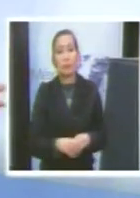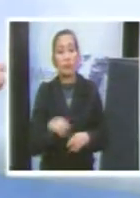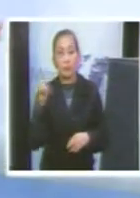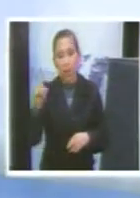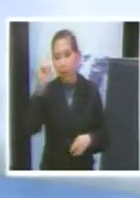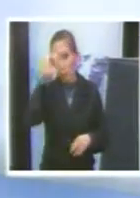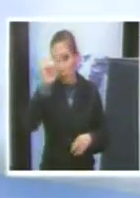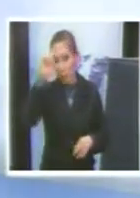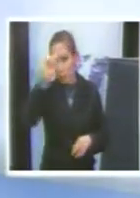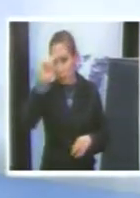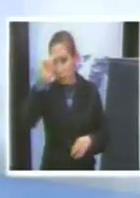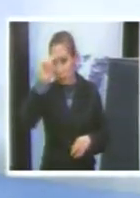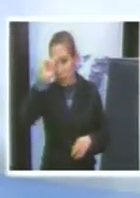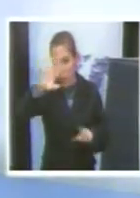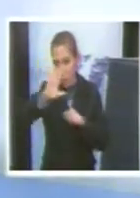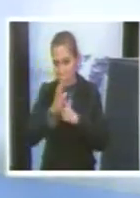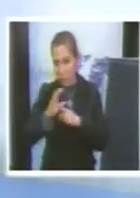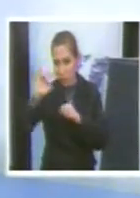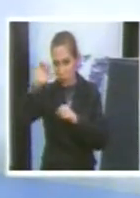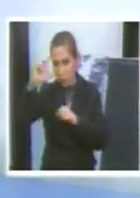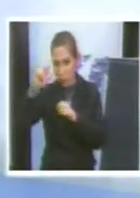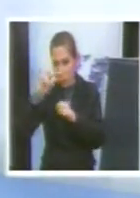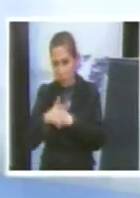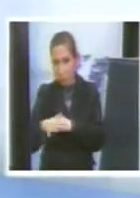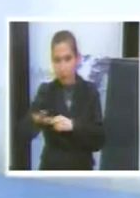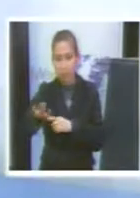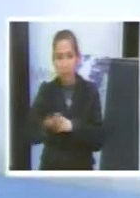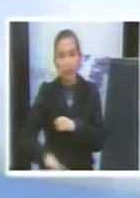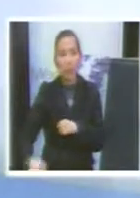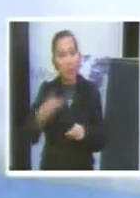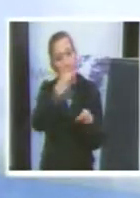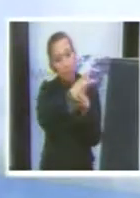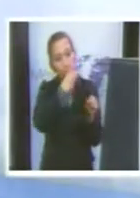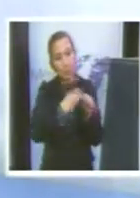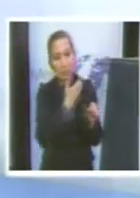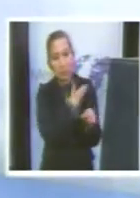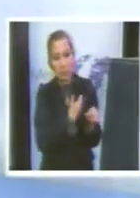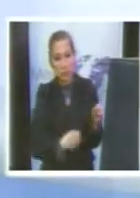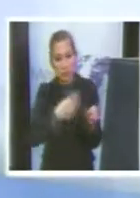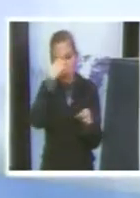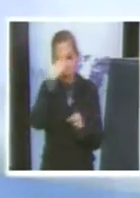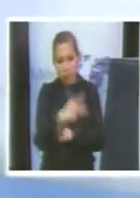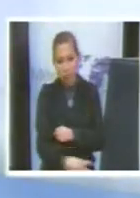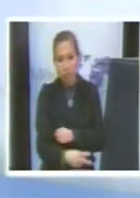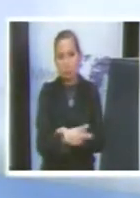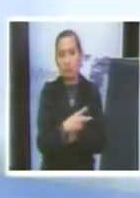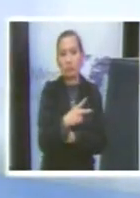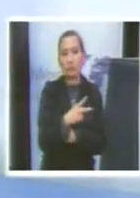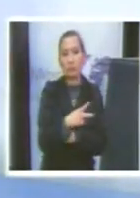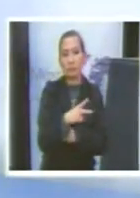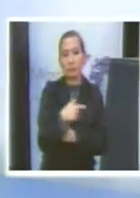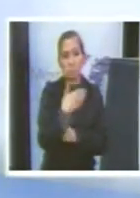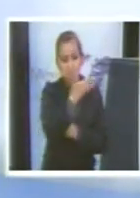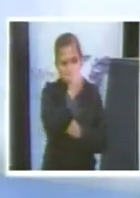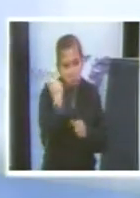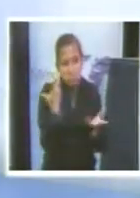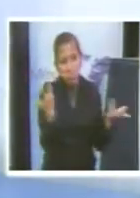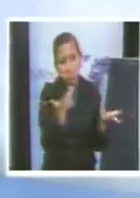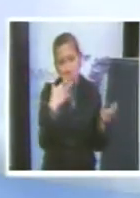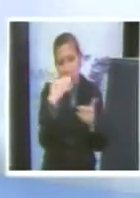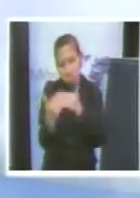del Consejo y de la Comisión Europea, invitaron al presidente de México a que se iniciara